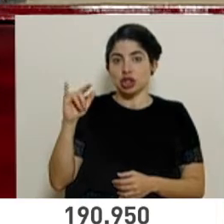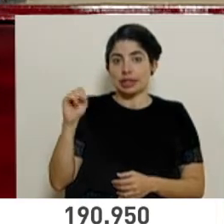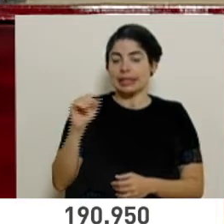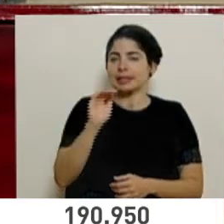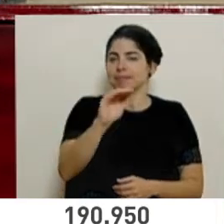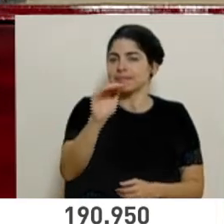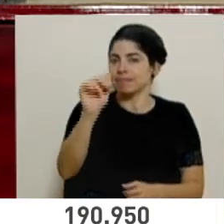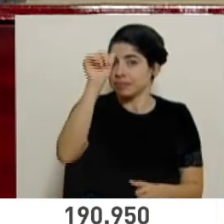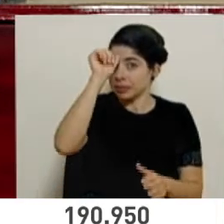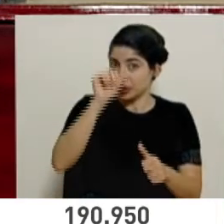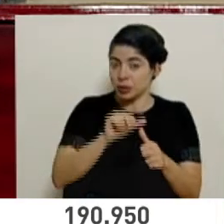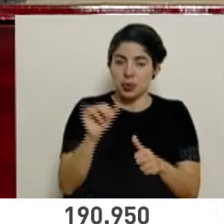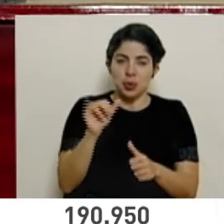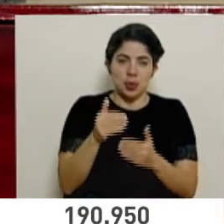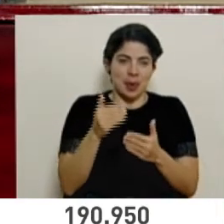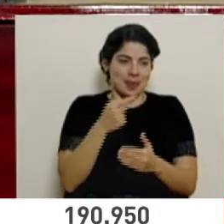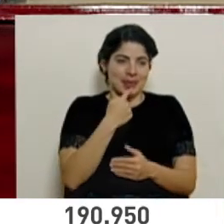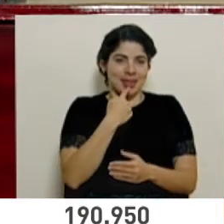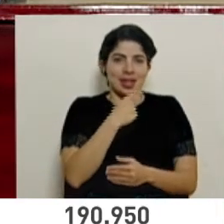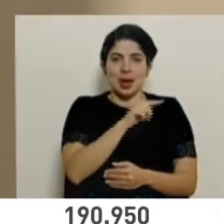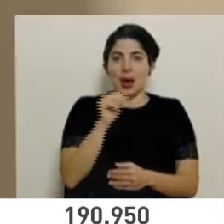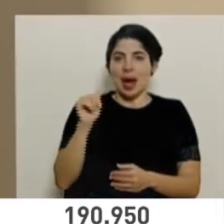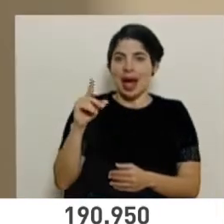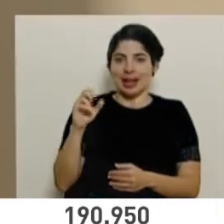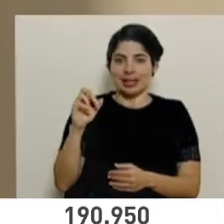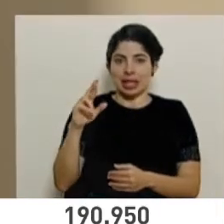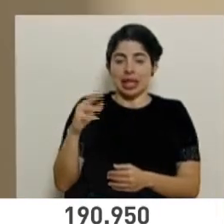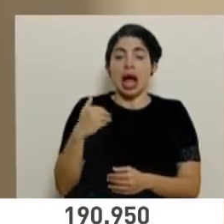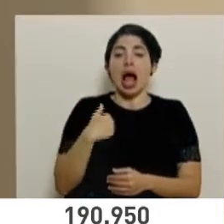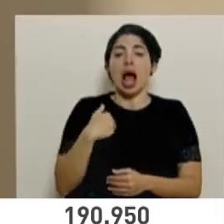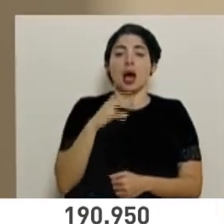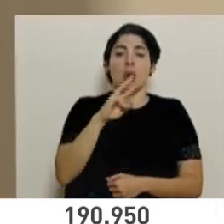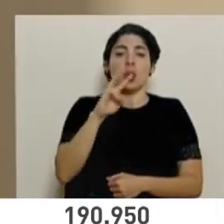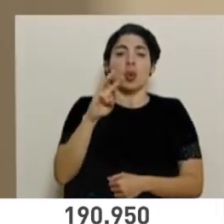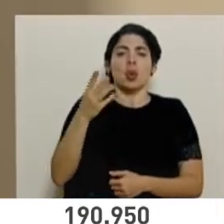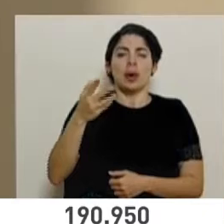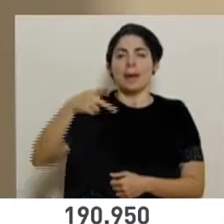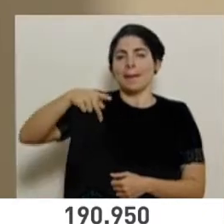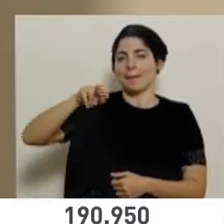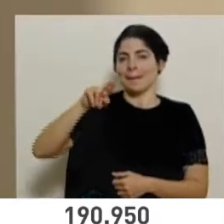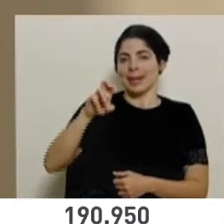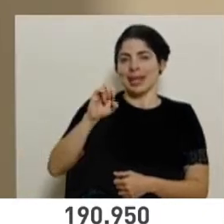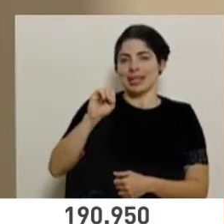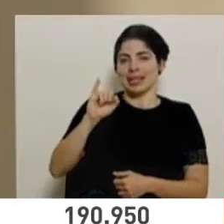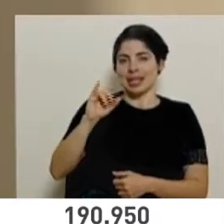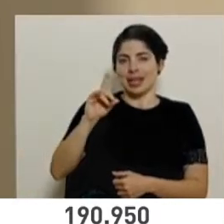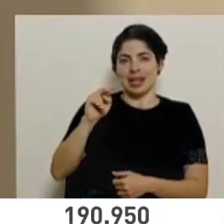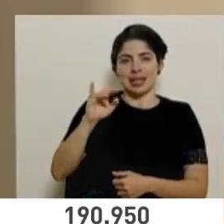Les recordamos, como lo menciona don Alexander, que existe el sitio